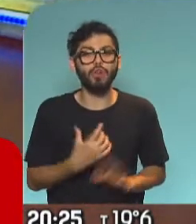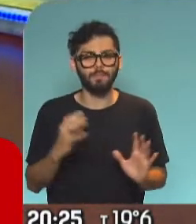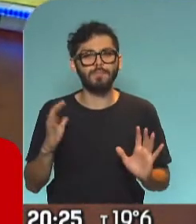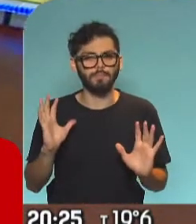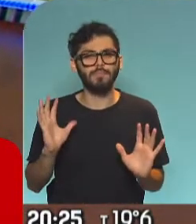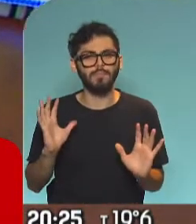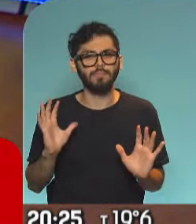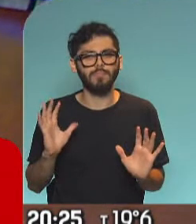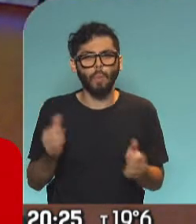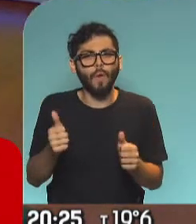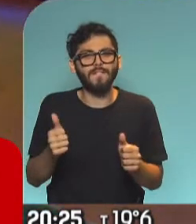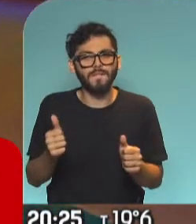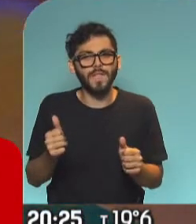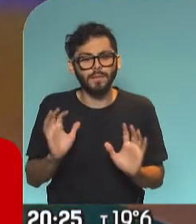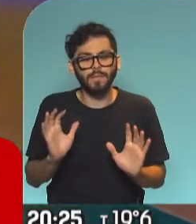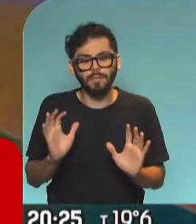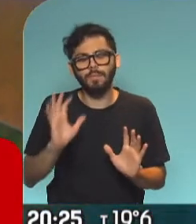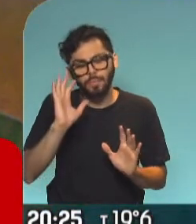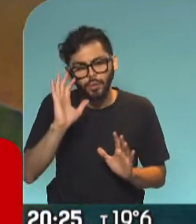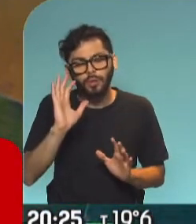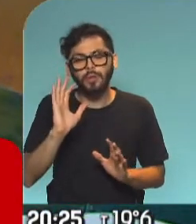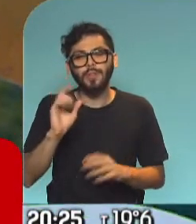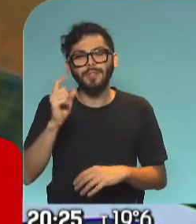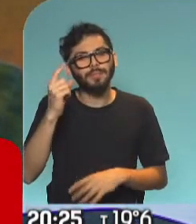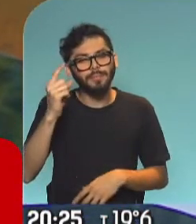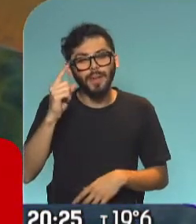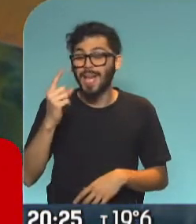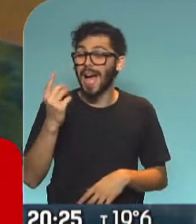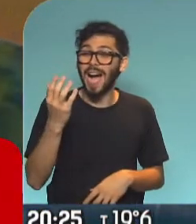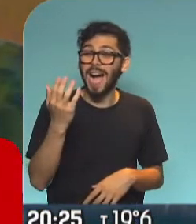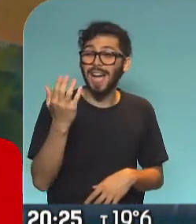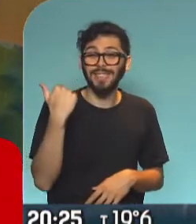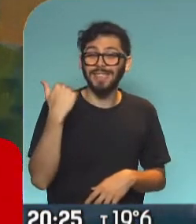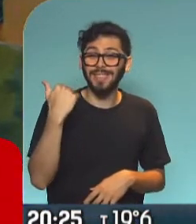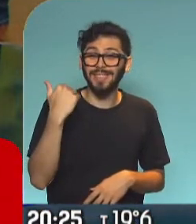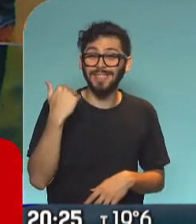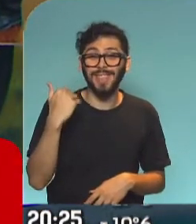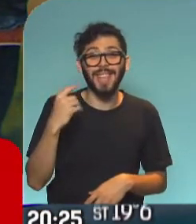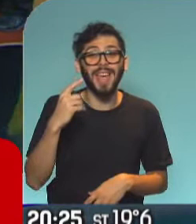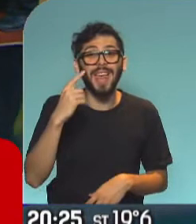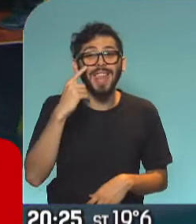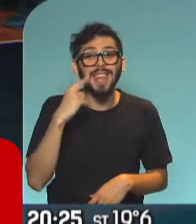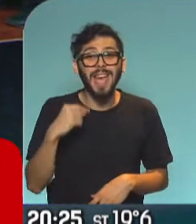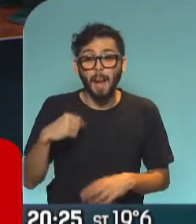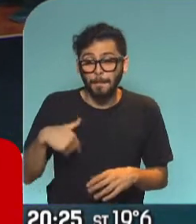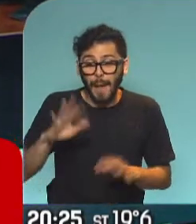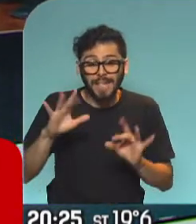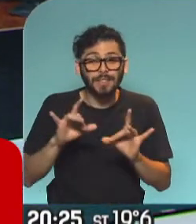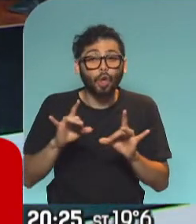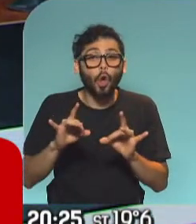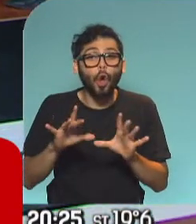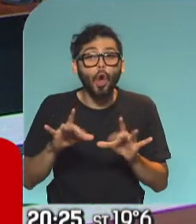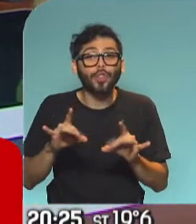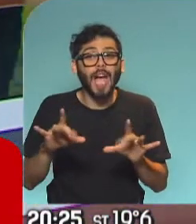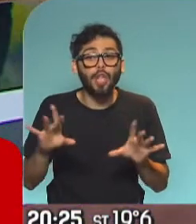de Argentina. Bien, pero hay que tener en cuenta que ayer fue el día de más cantidad de contagios